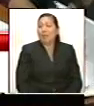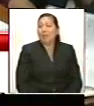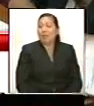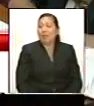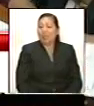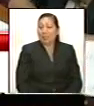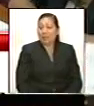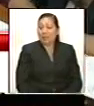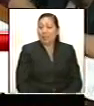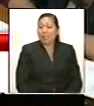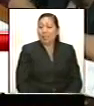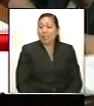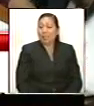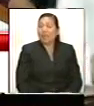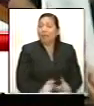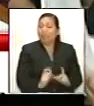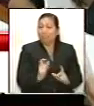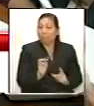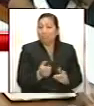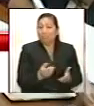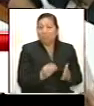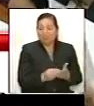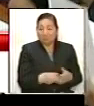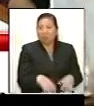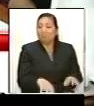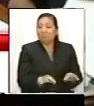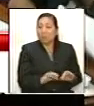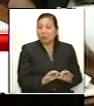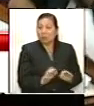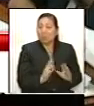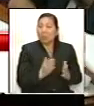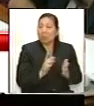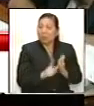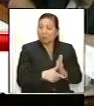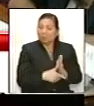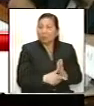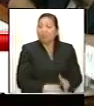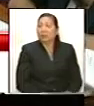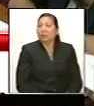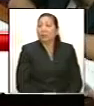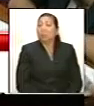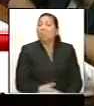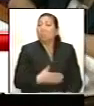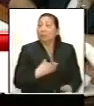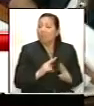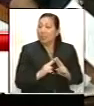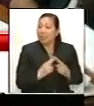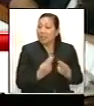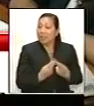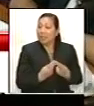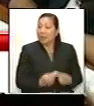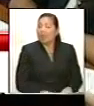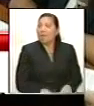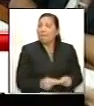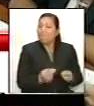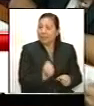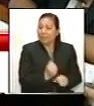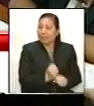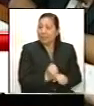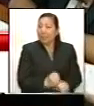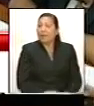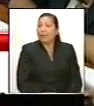dijo el congresista, sería importante que después de la reunión los operadores se puedan reunir y hacer una mesa de